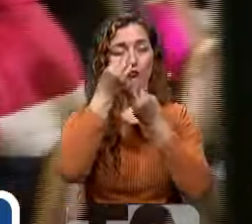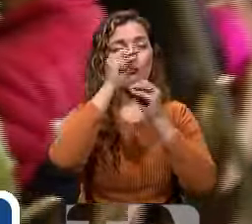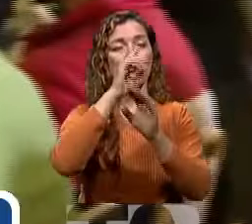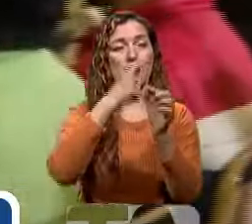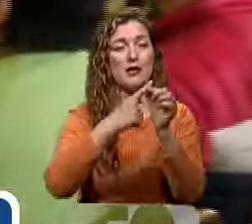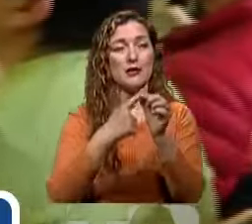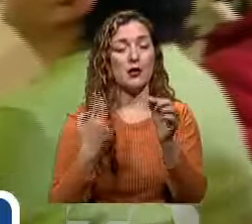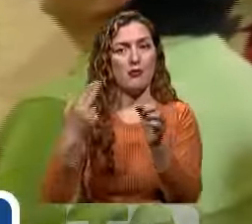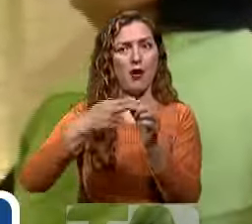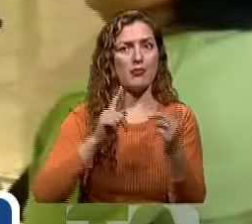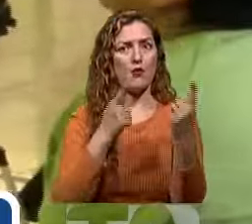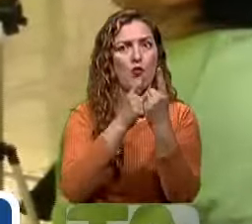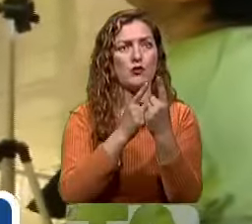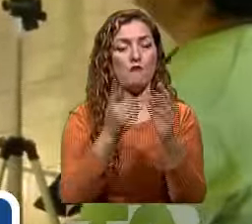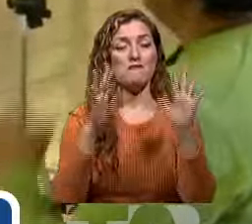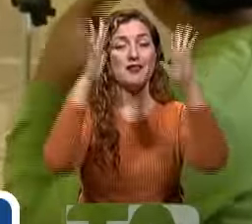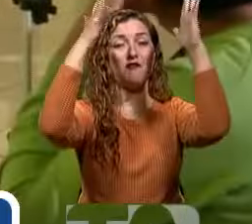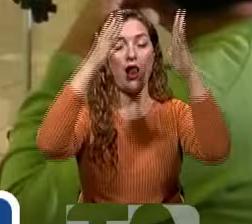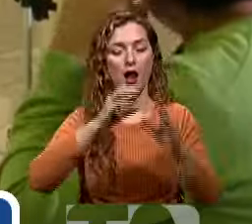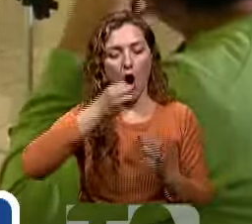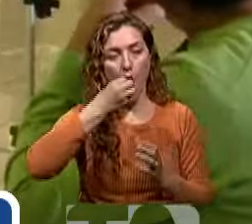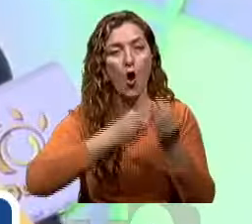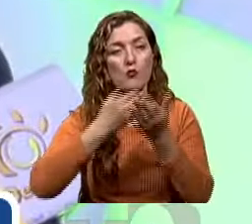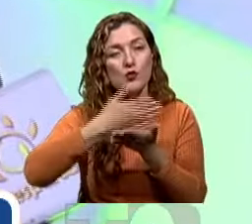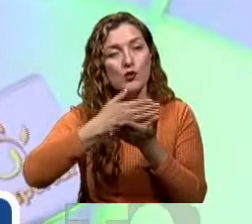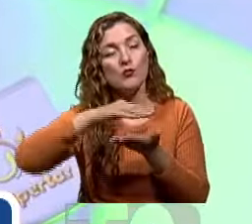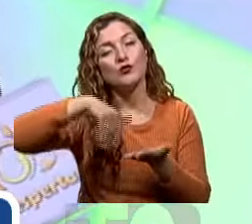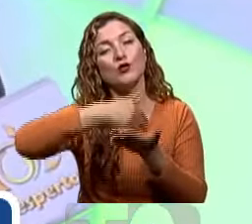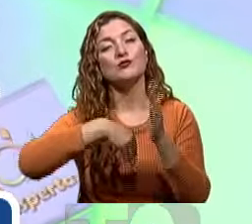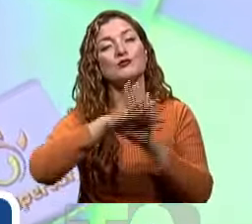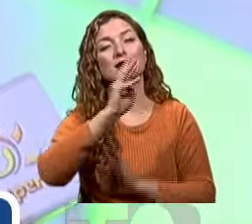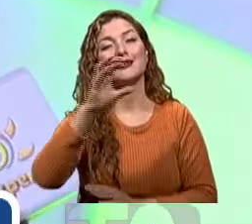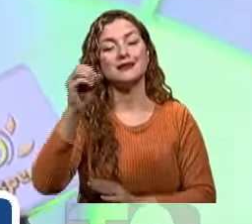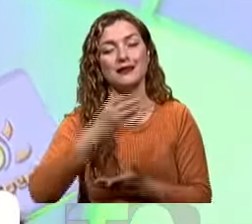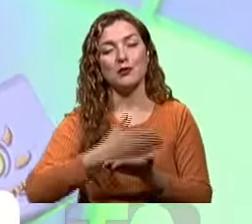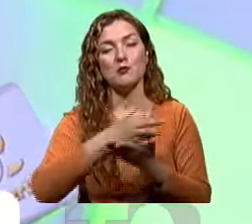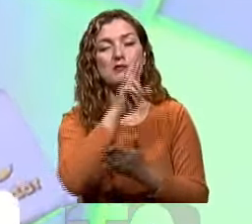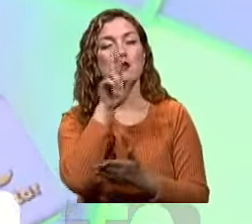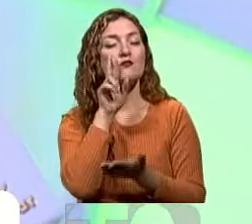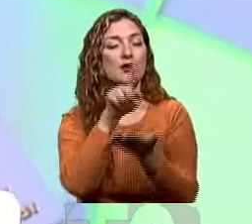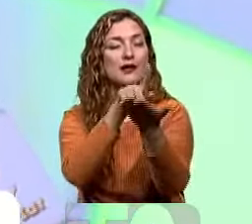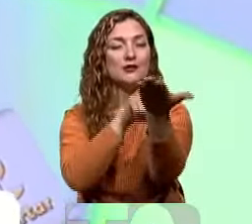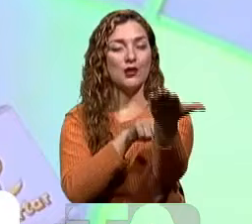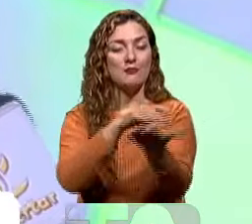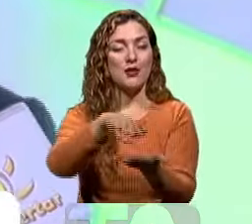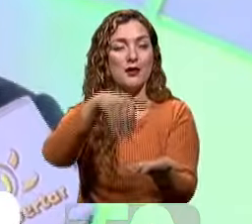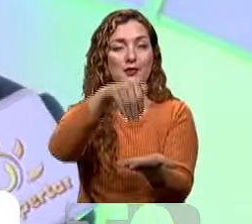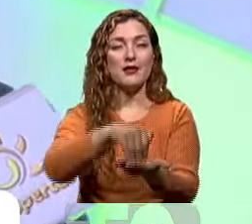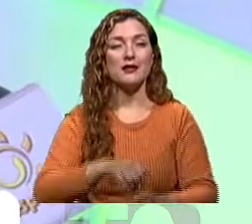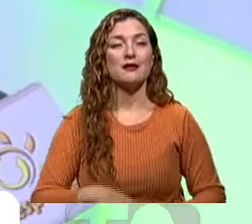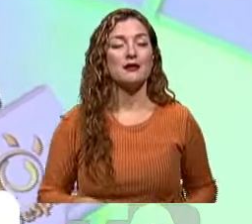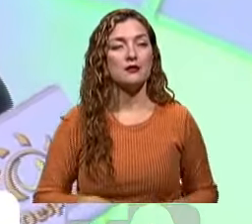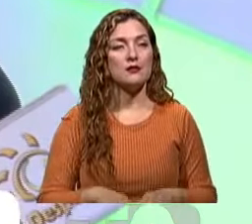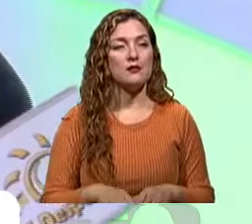Quito será sede del Festival Manabí Gastronomía Milenaria. Más de 60 platos tradicionales manabitas. Vamos a